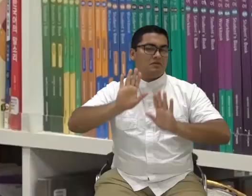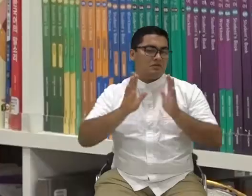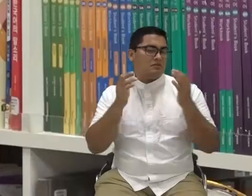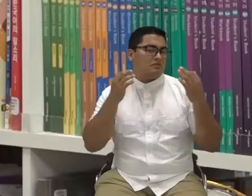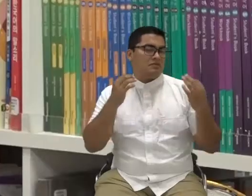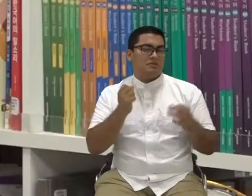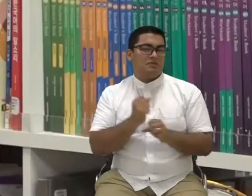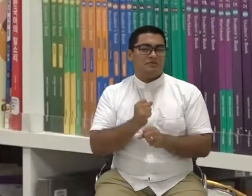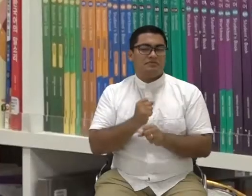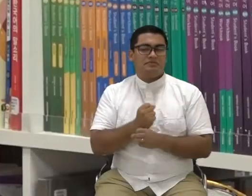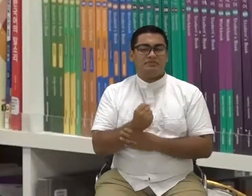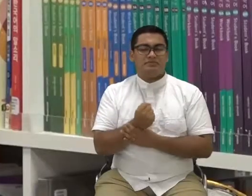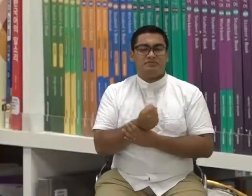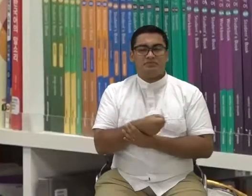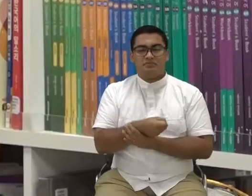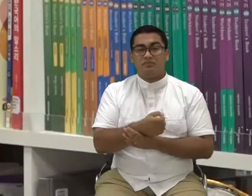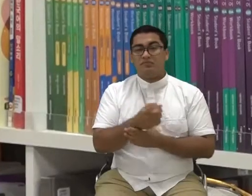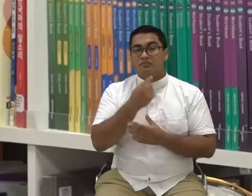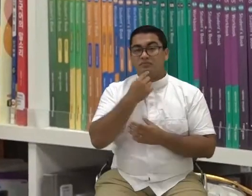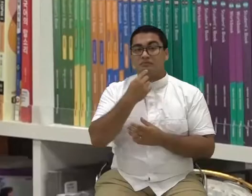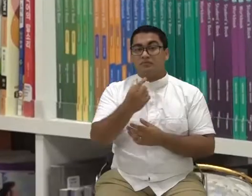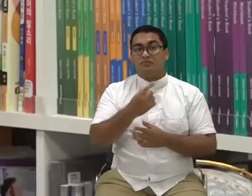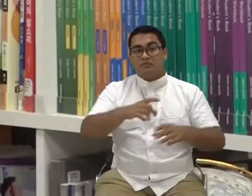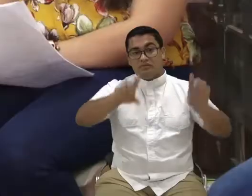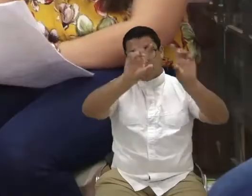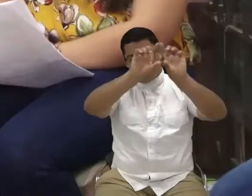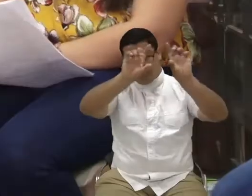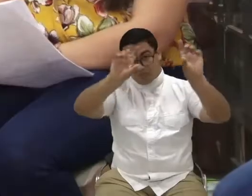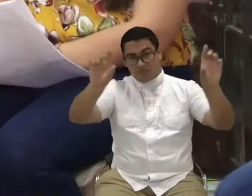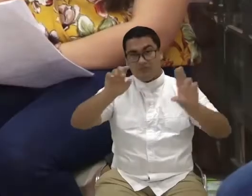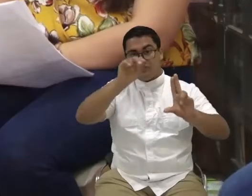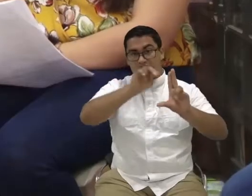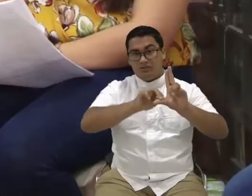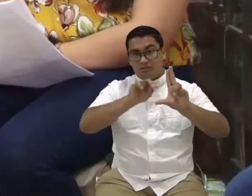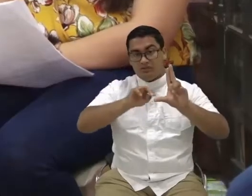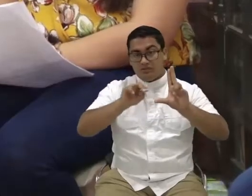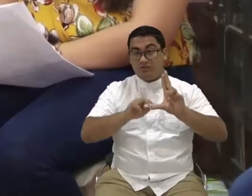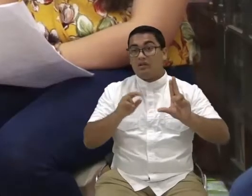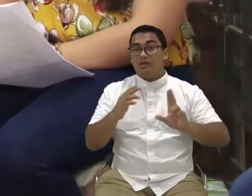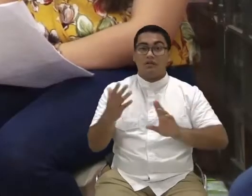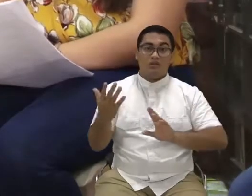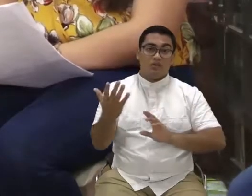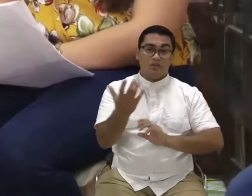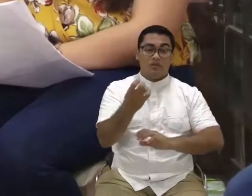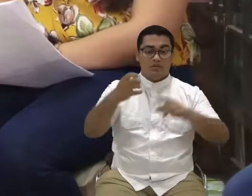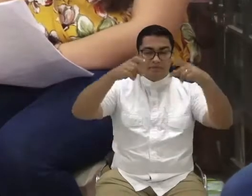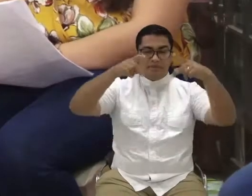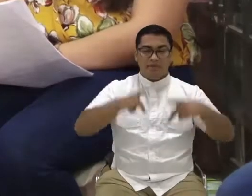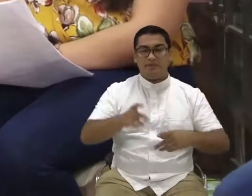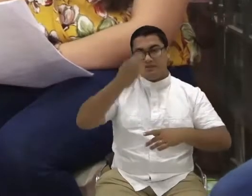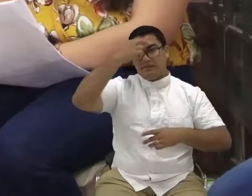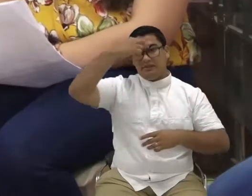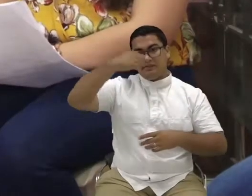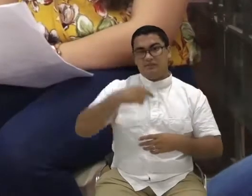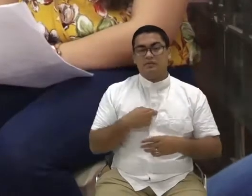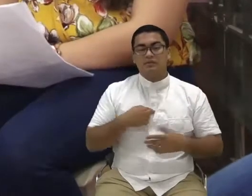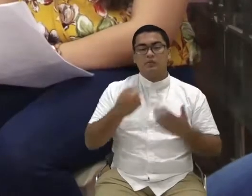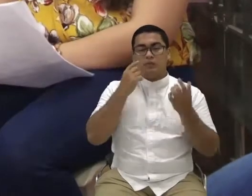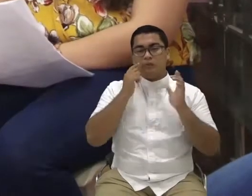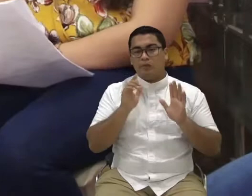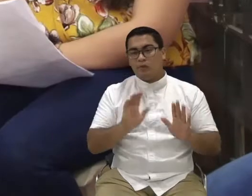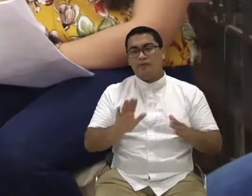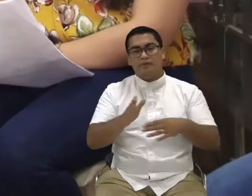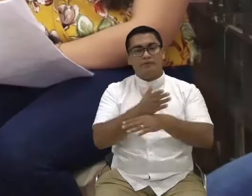estamos trabajando. Siempre me tomo el eslogan que dice SINAPRED, somos todos, la responsabilidad de la